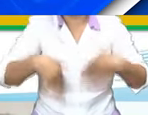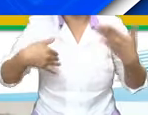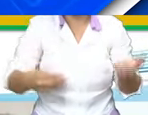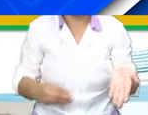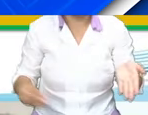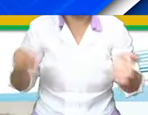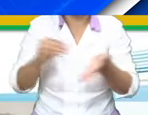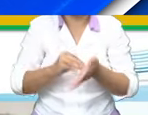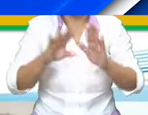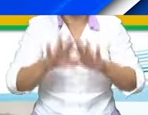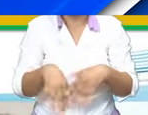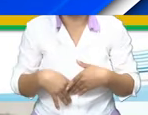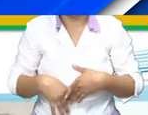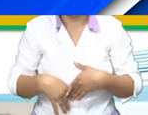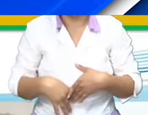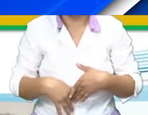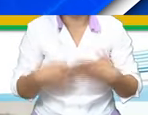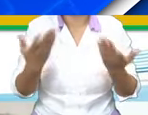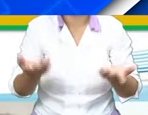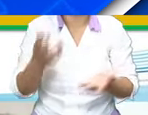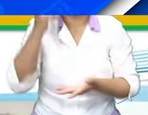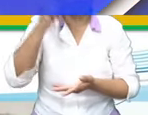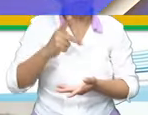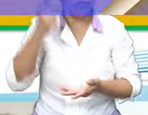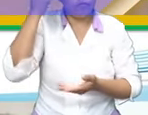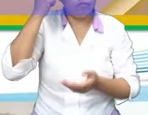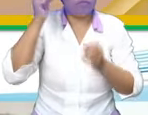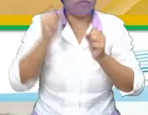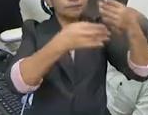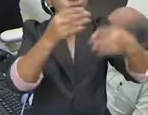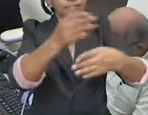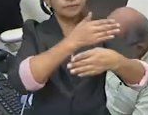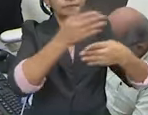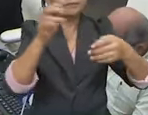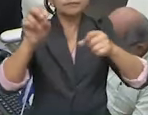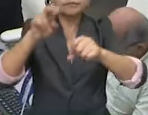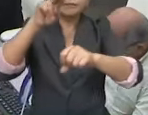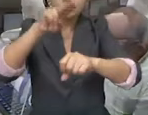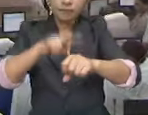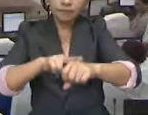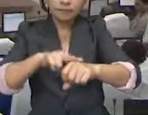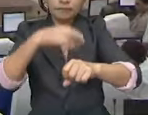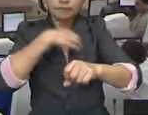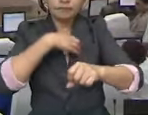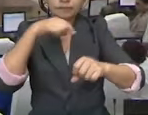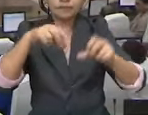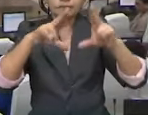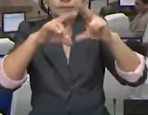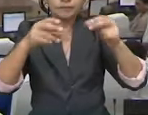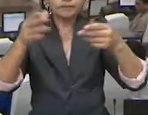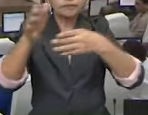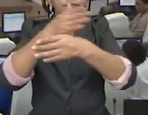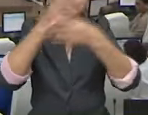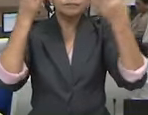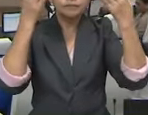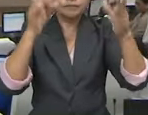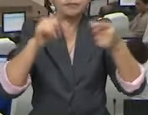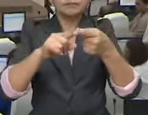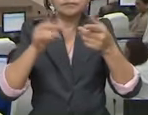intergeneracional y la política de género noticias 12 darlen Téllez